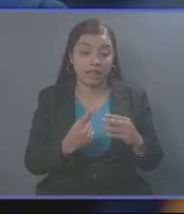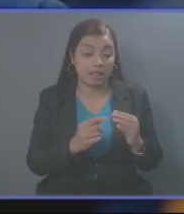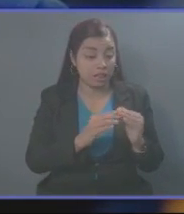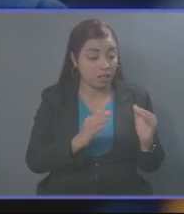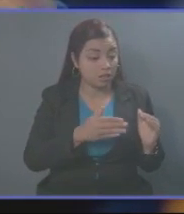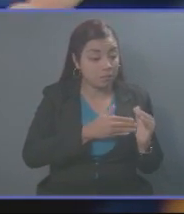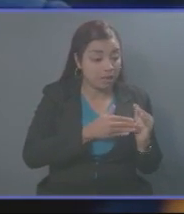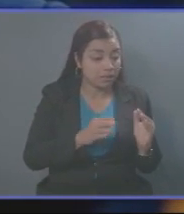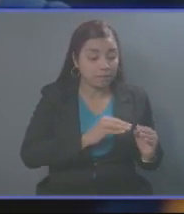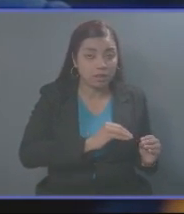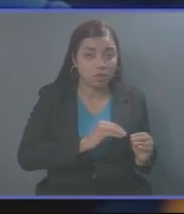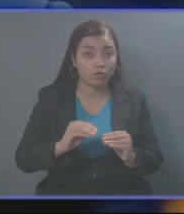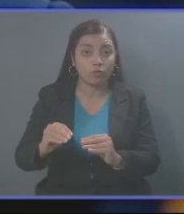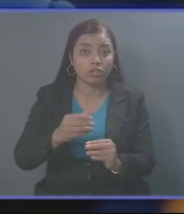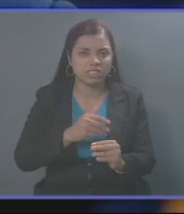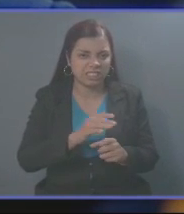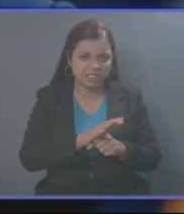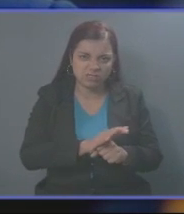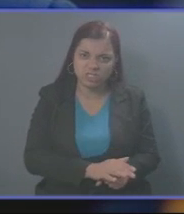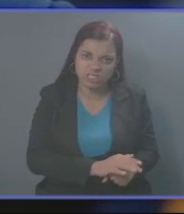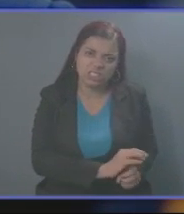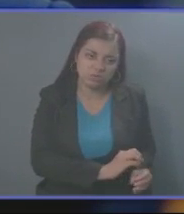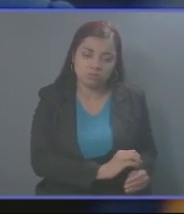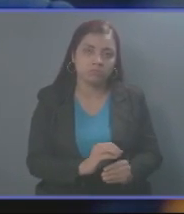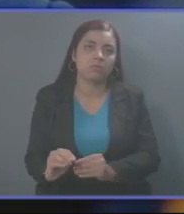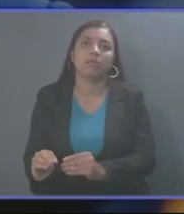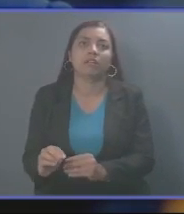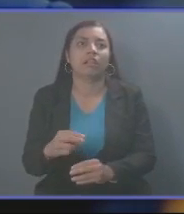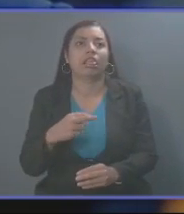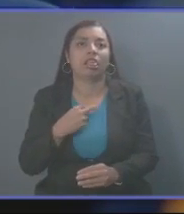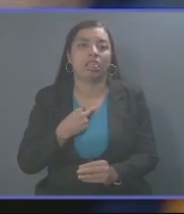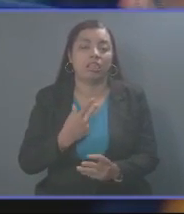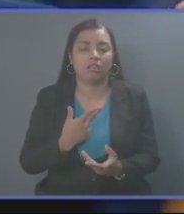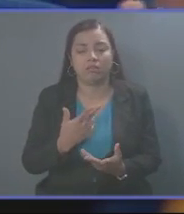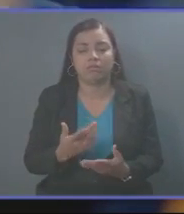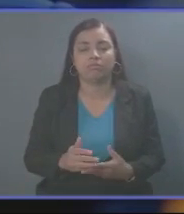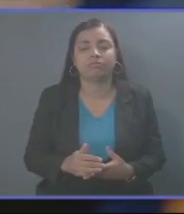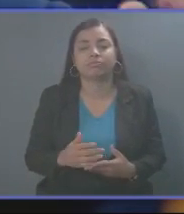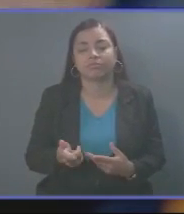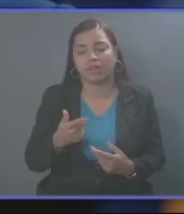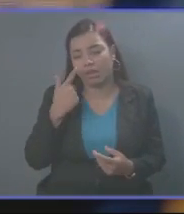forzado. Así que habría que ver en cuál es el contenido, porque